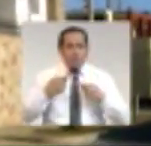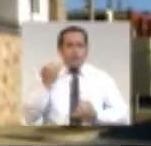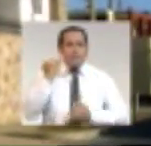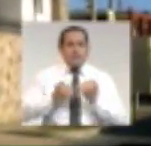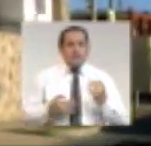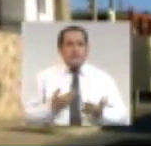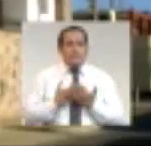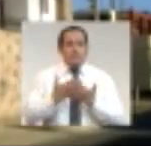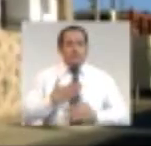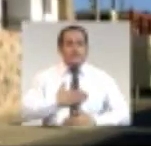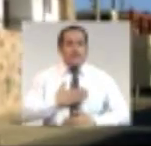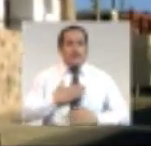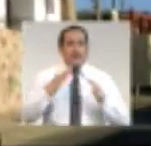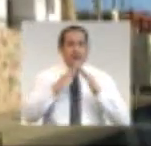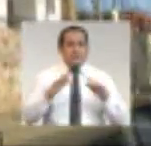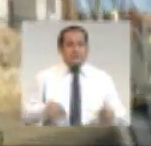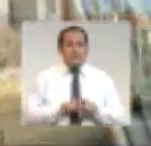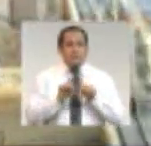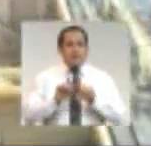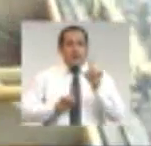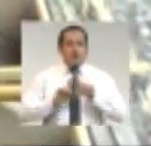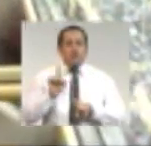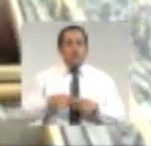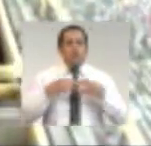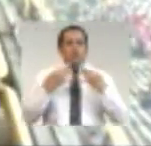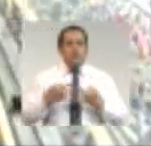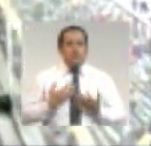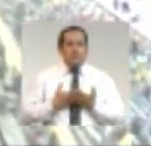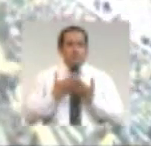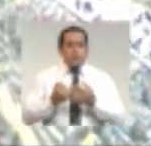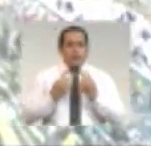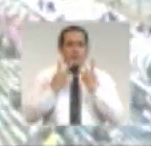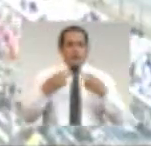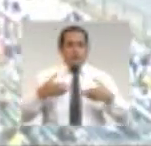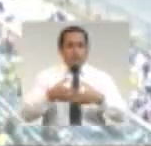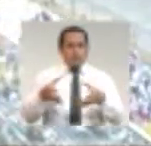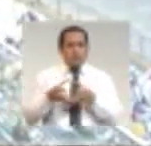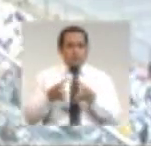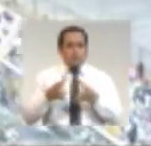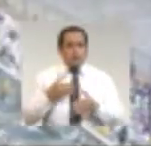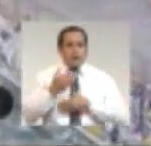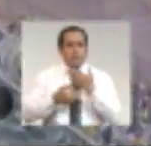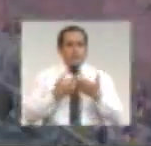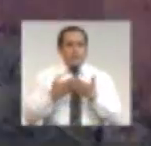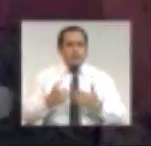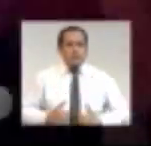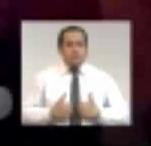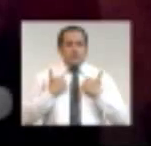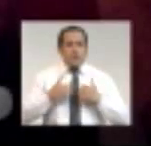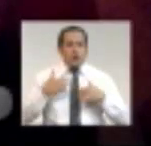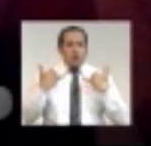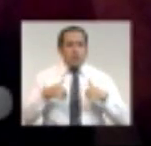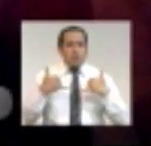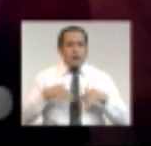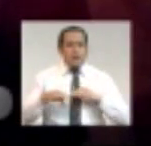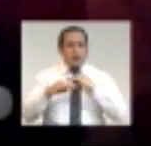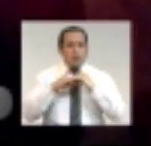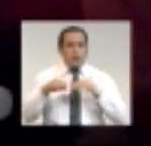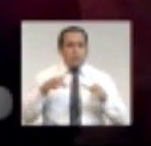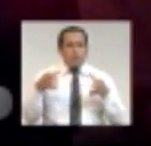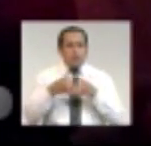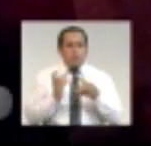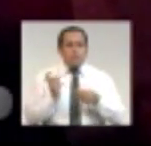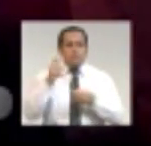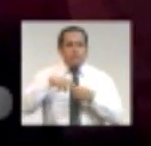se hicieron con la casa propia y otros cumplieron el sueño de ver a su equipo, a su camiseta, jugar desde